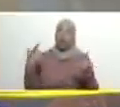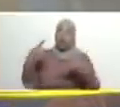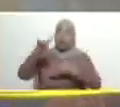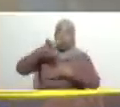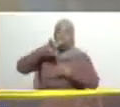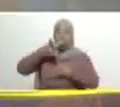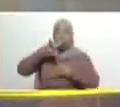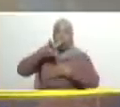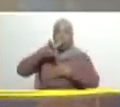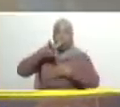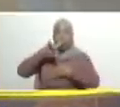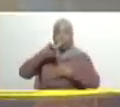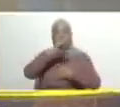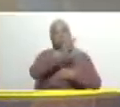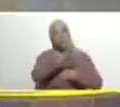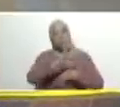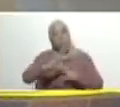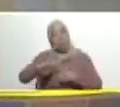latinoamericanista, caribeño,